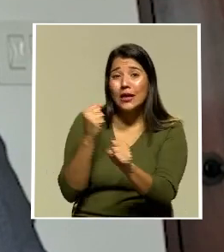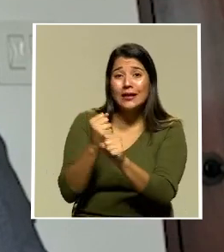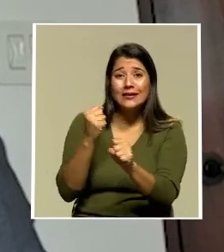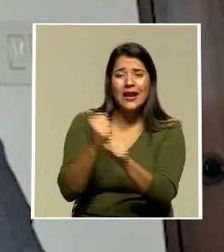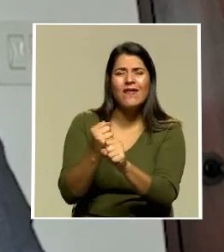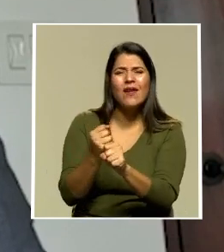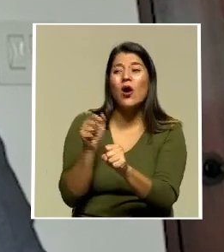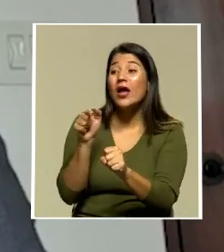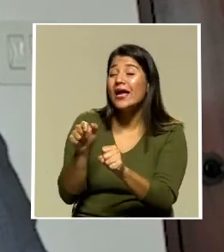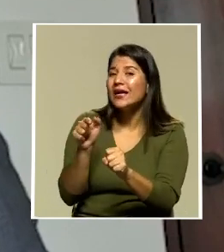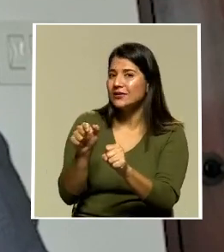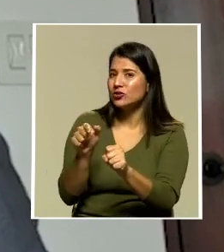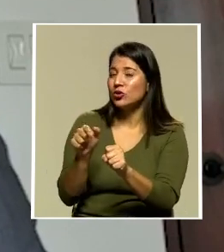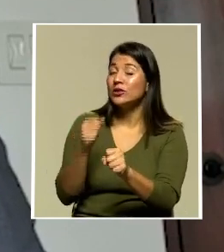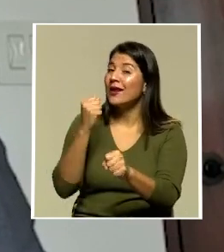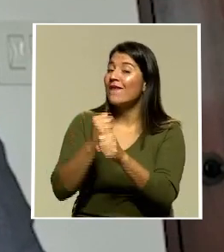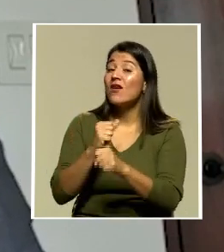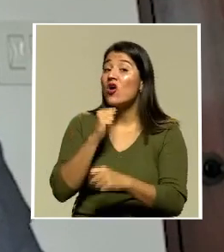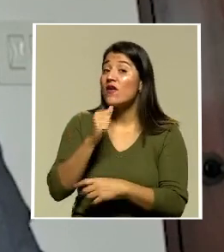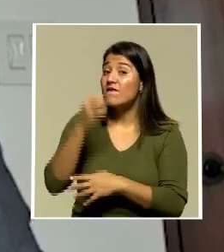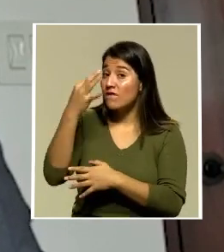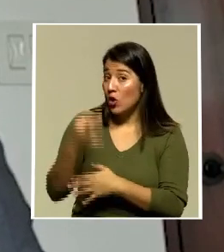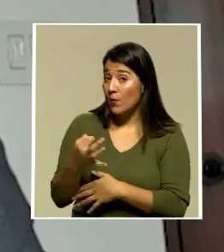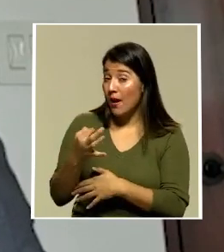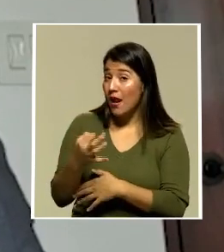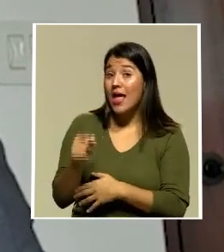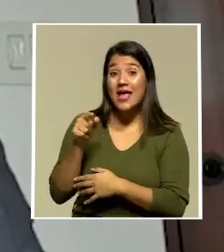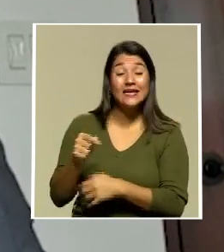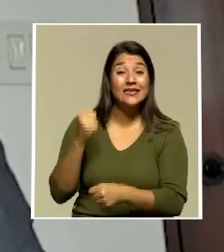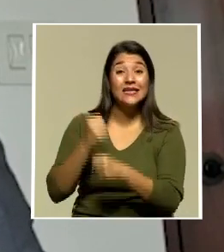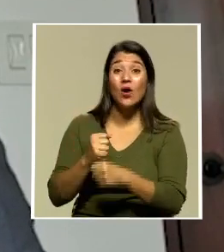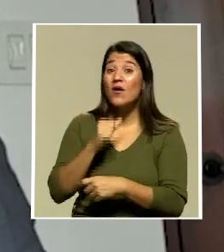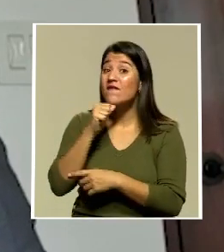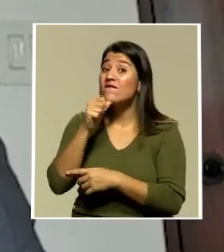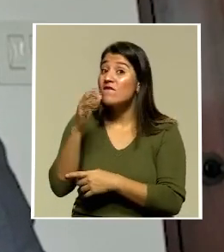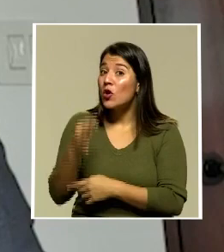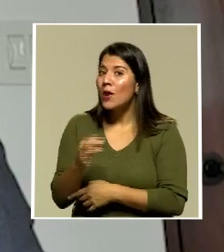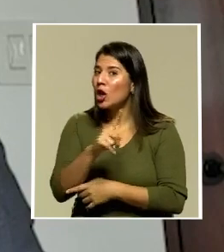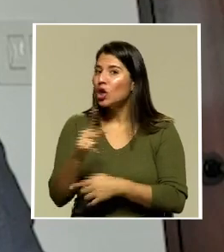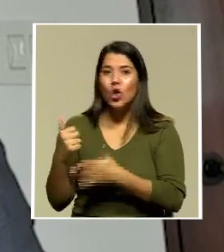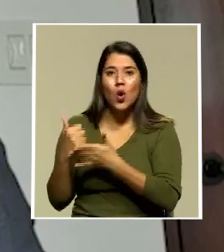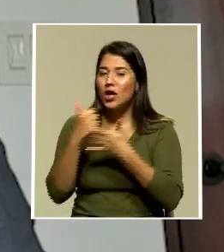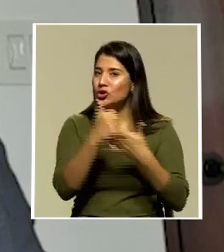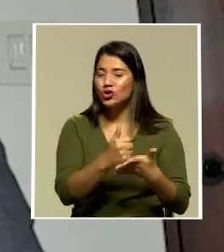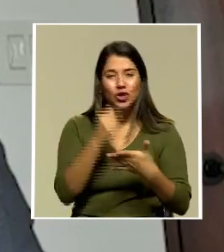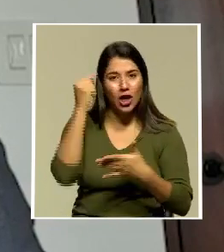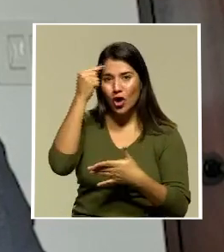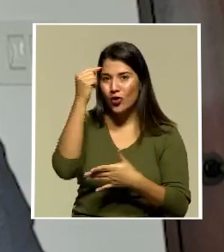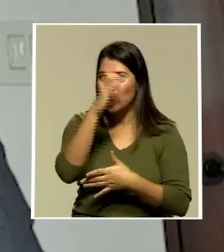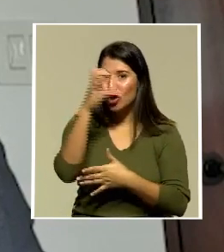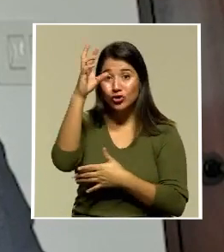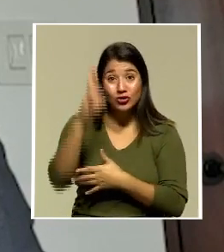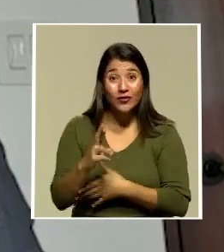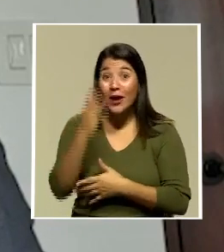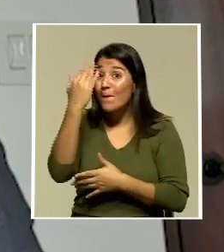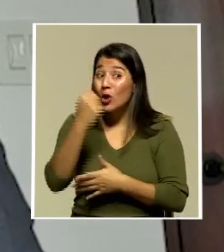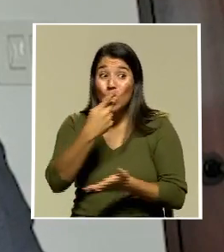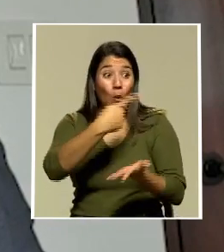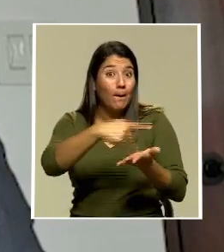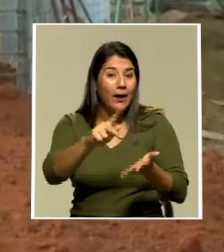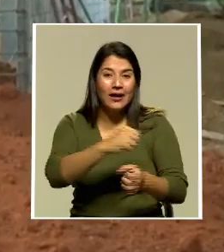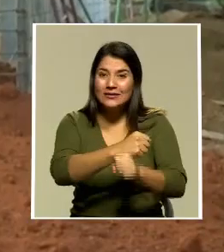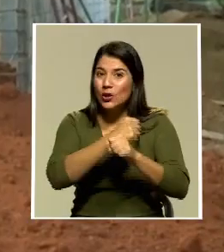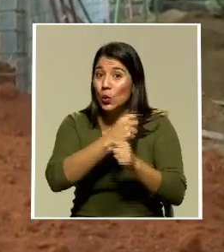corresponde a empleo en la informalidad. Una informalidad que no le ayuda al Estado costarricense porque no aporta con la recaudación